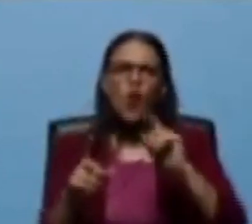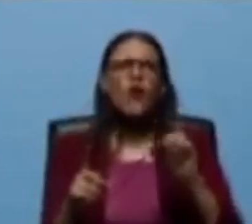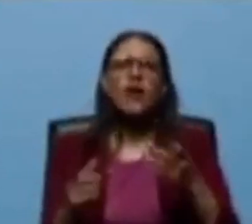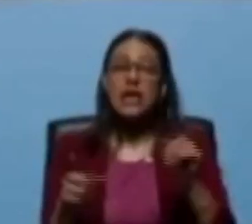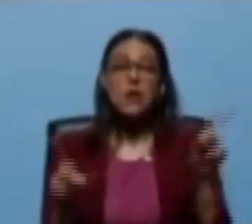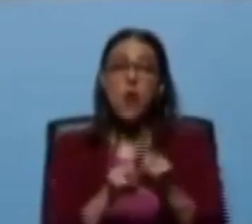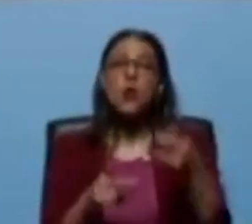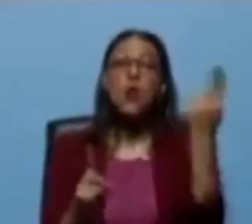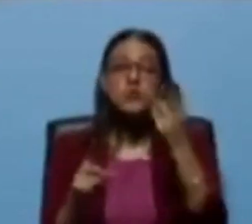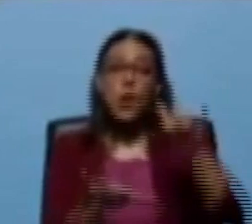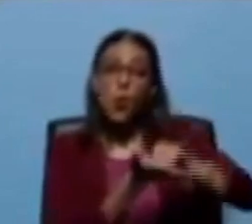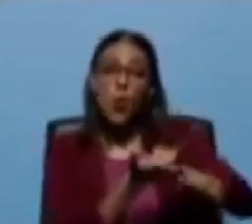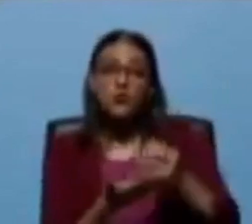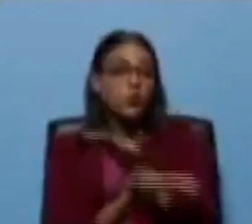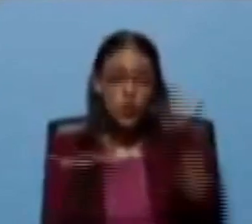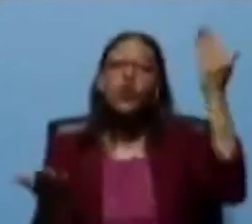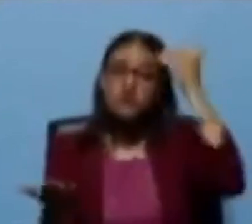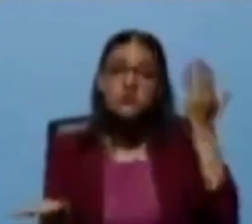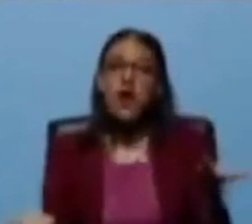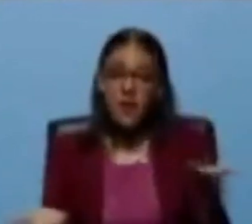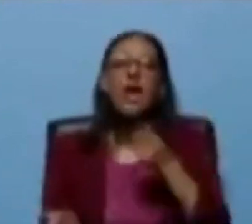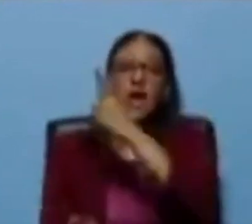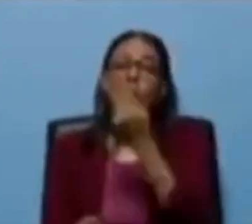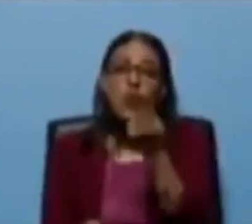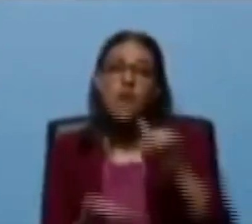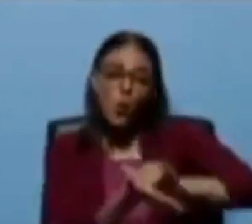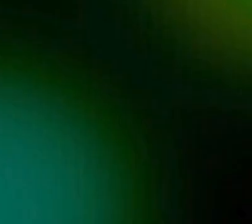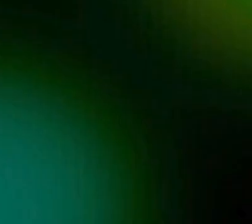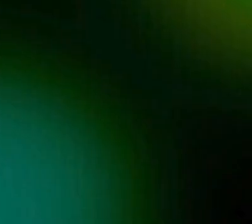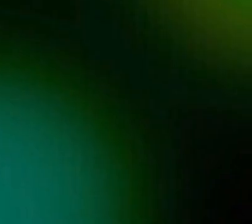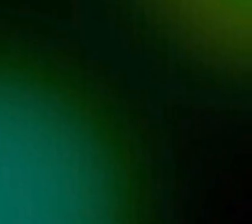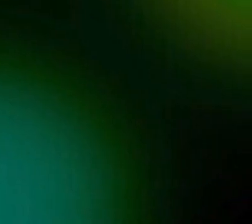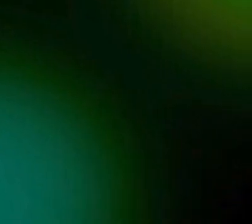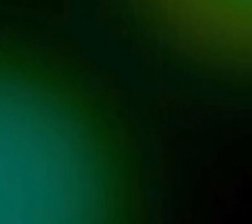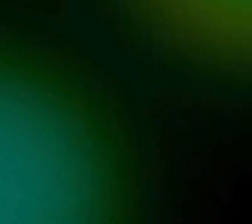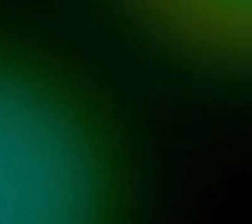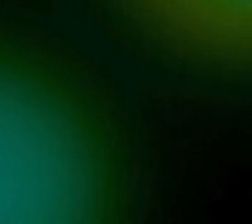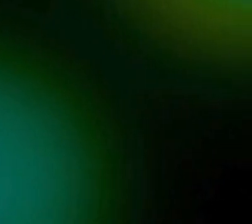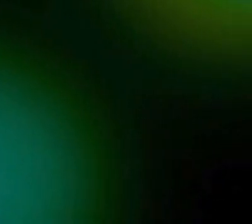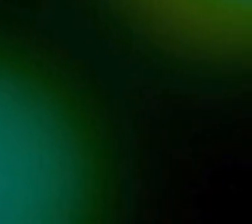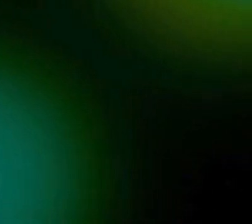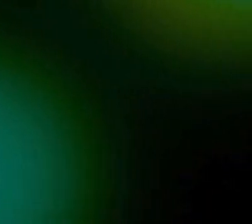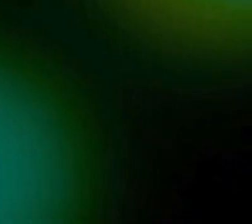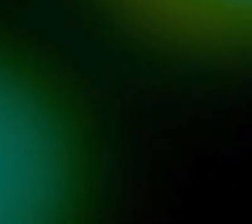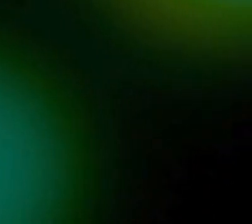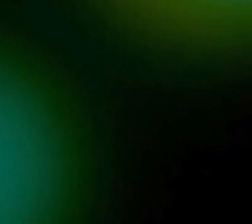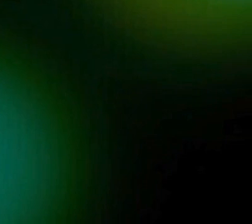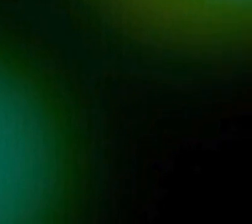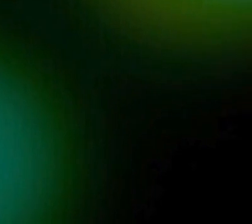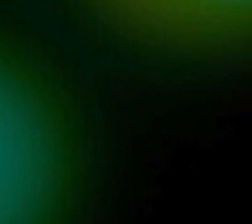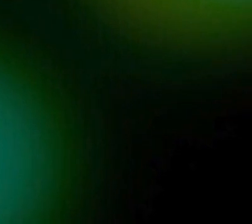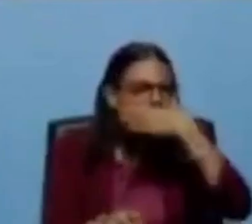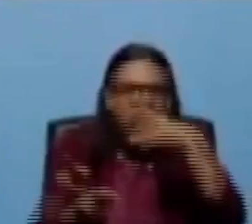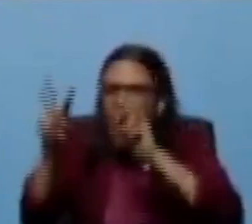en medio de la crisis postelectoral que desató su cuestionamiento sobre la reelección además el mandatario afirmó que miles de líderes